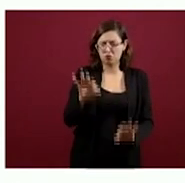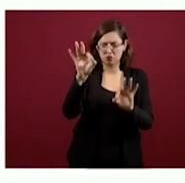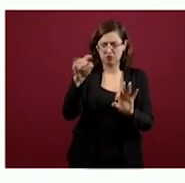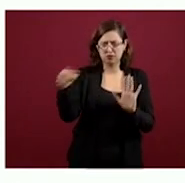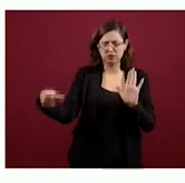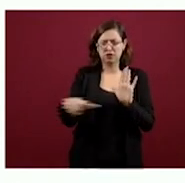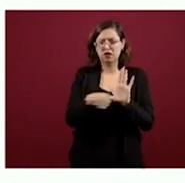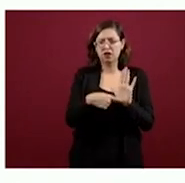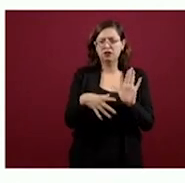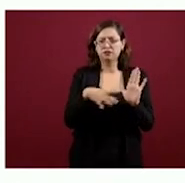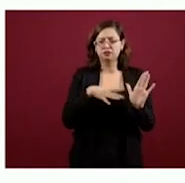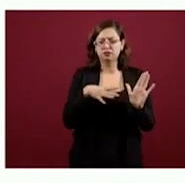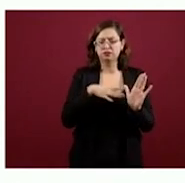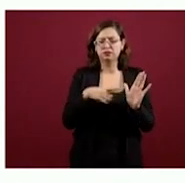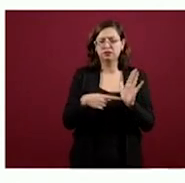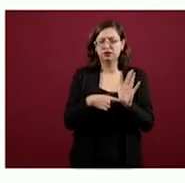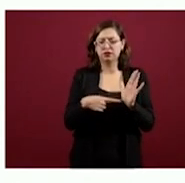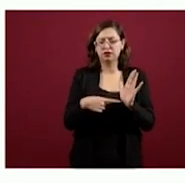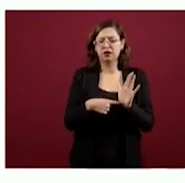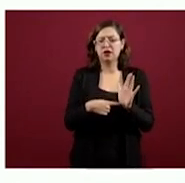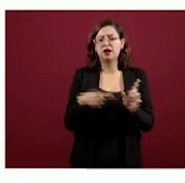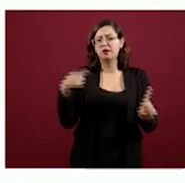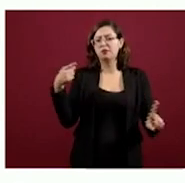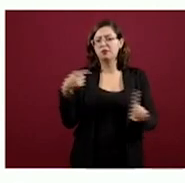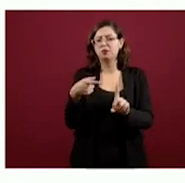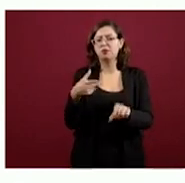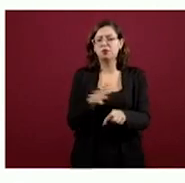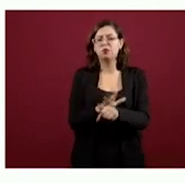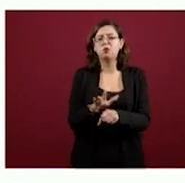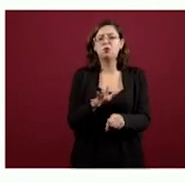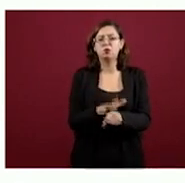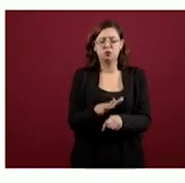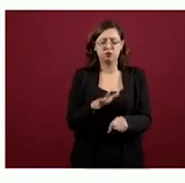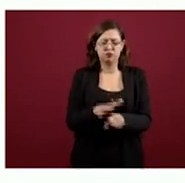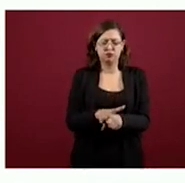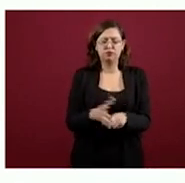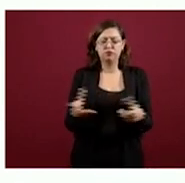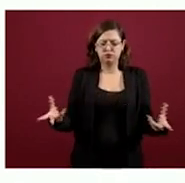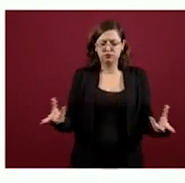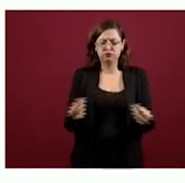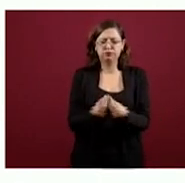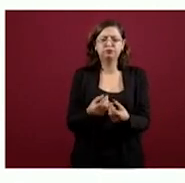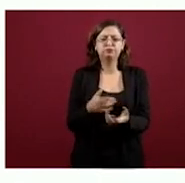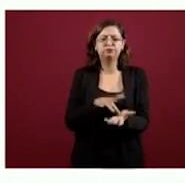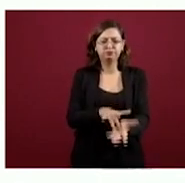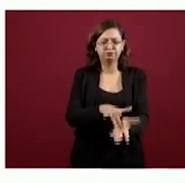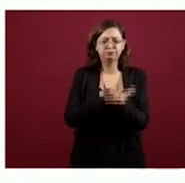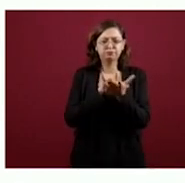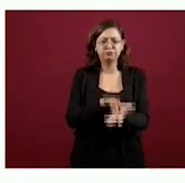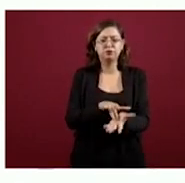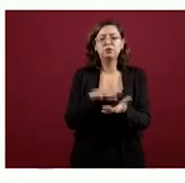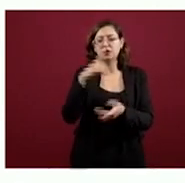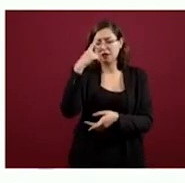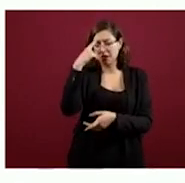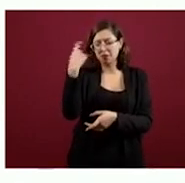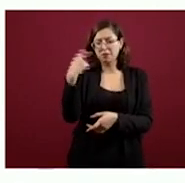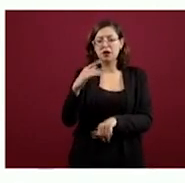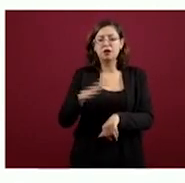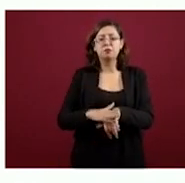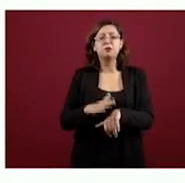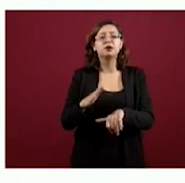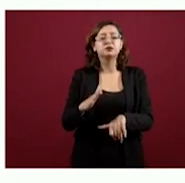parte principal de esto es la finalidad de este oficio de colaboración y es brindar apoyo para garantizar